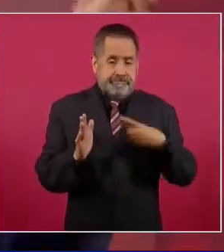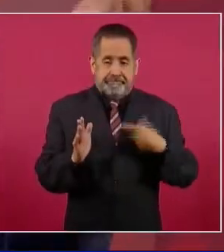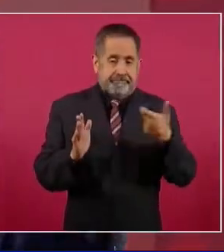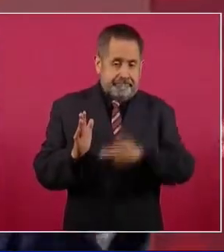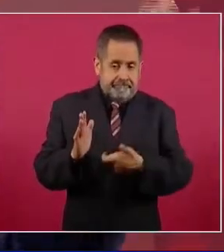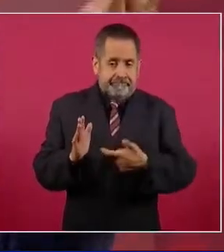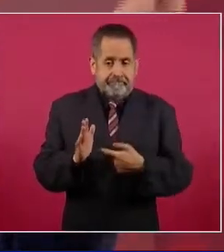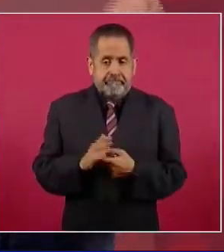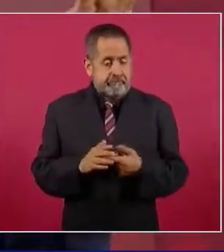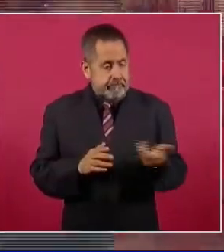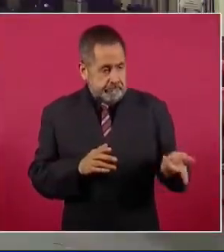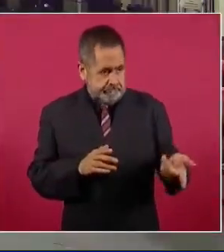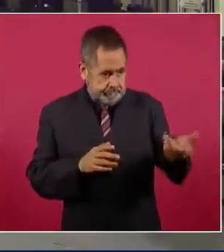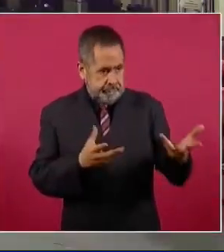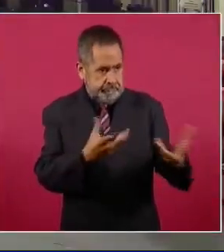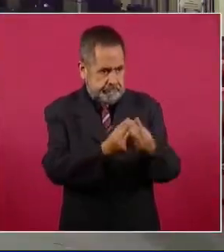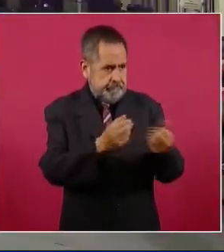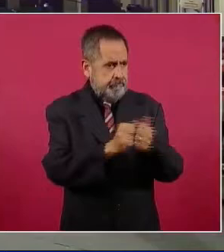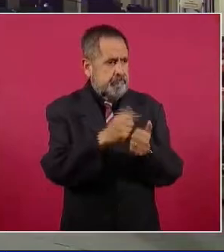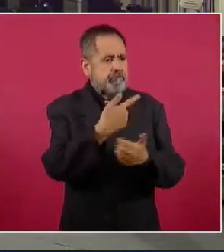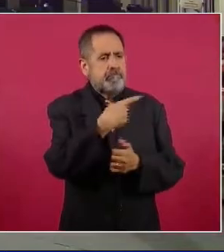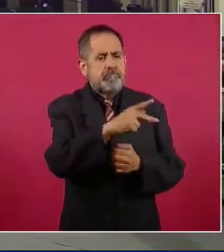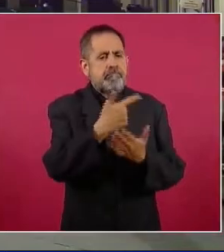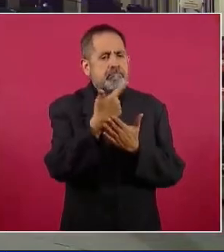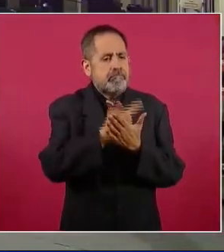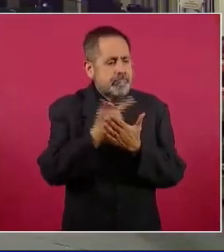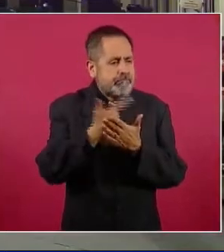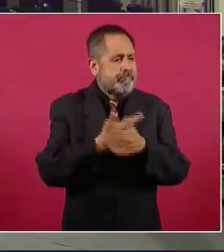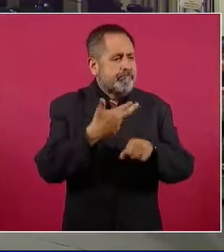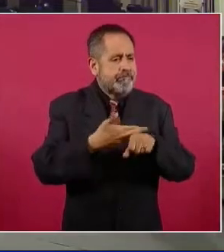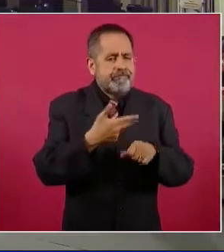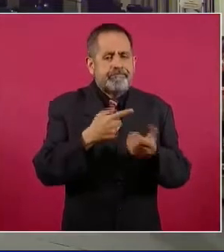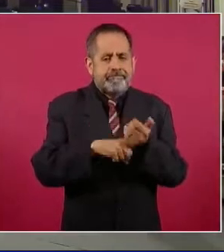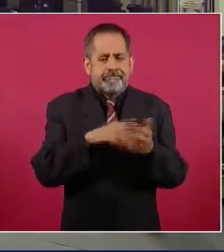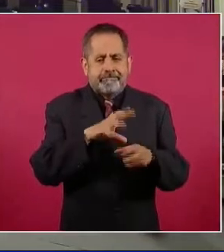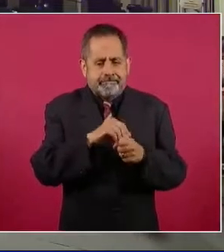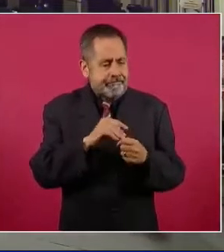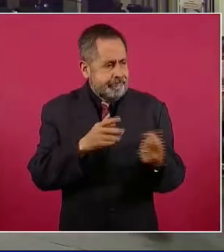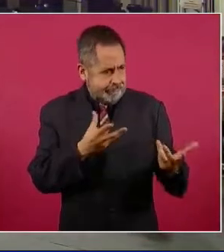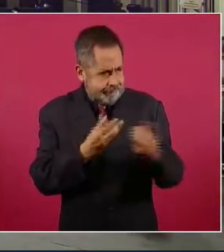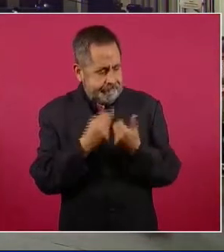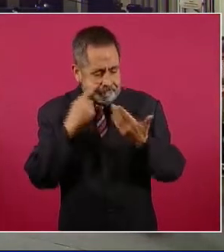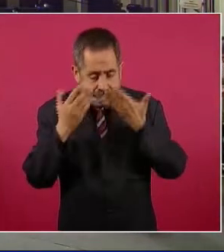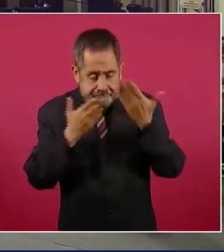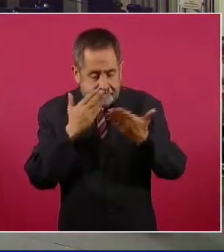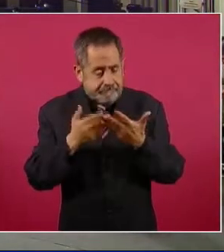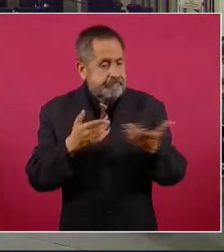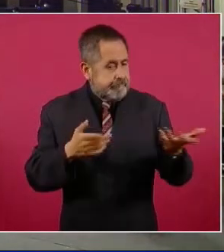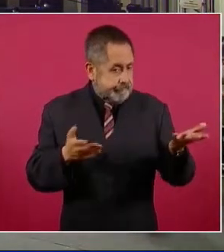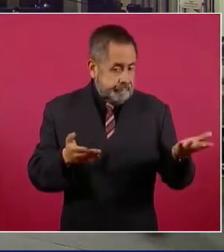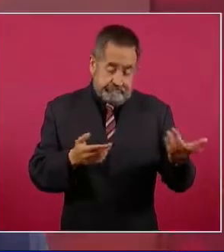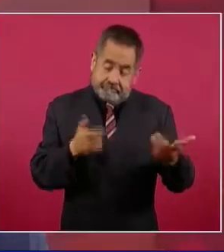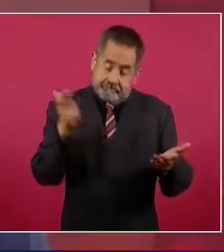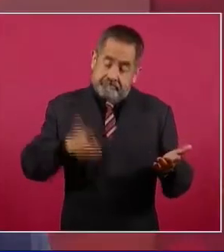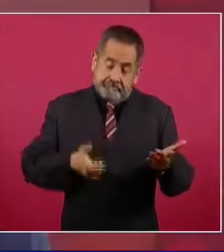Revisen, trae a tus técnicos, a tus contadores y